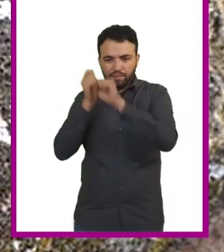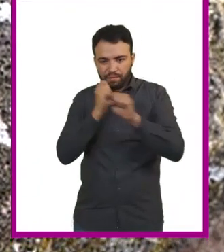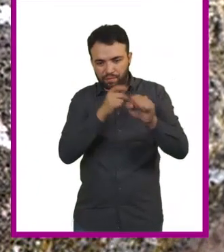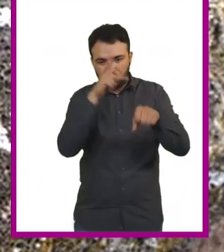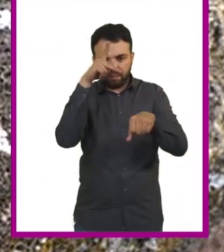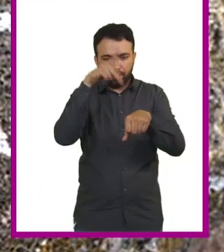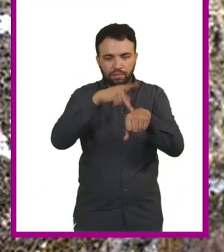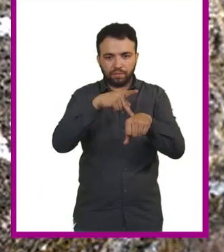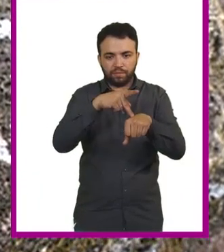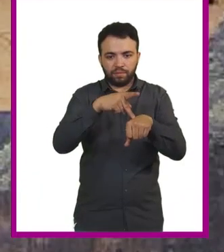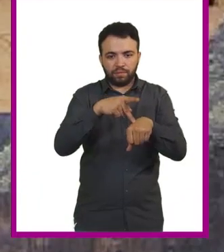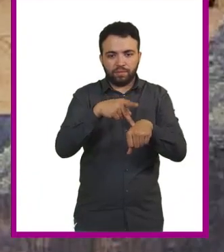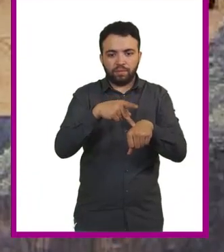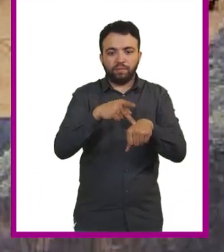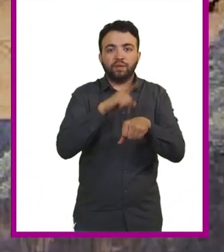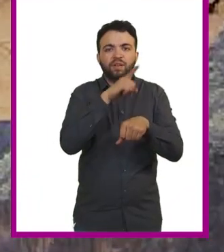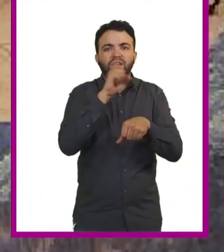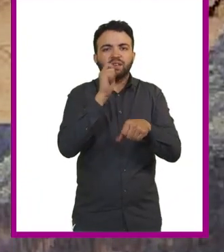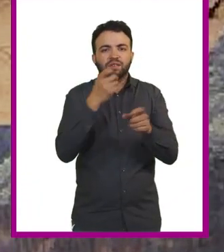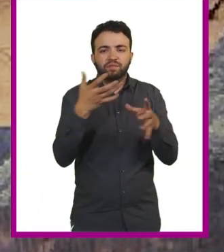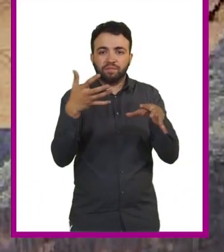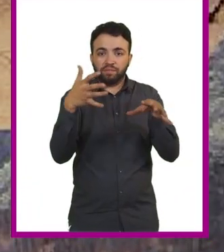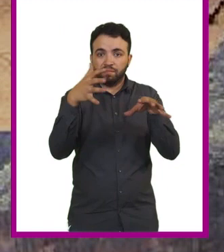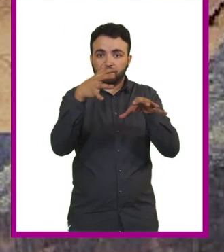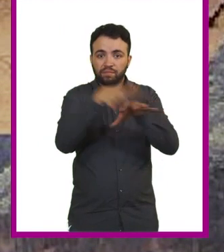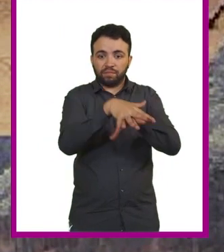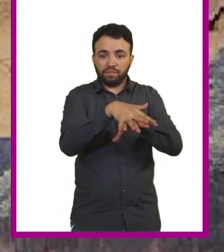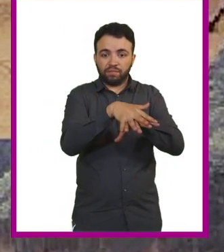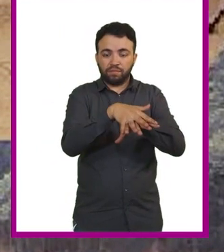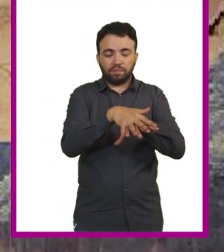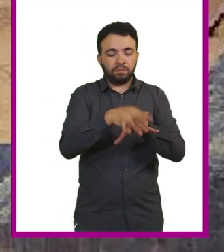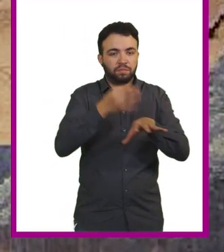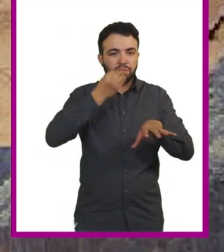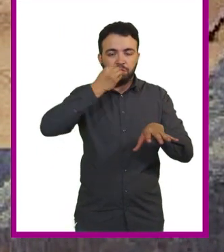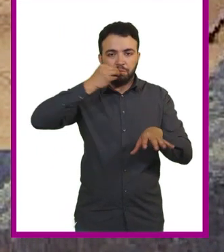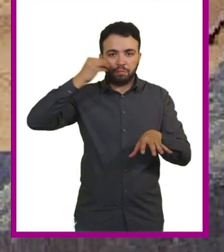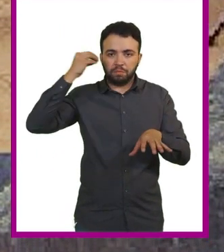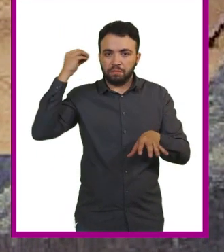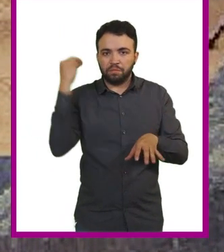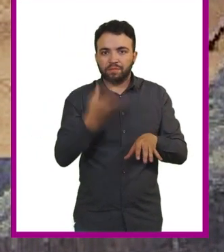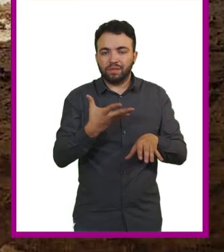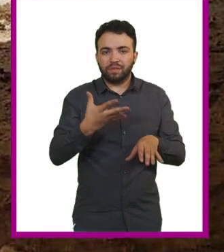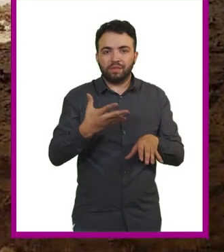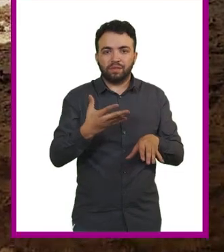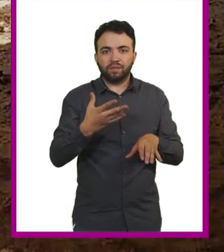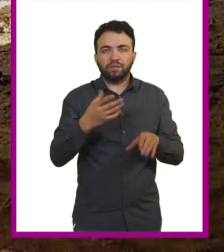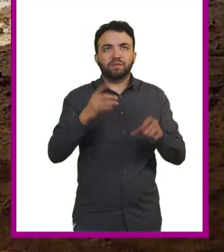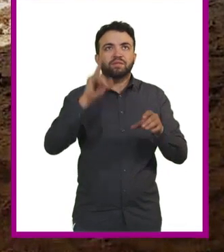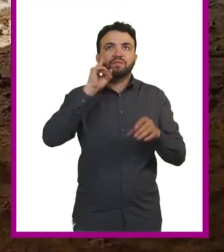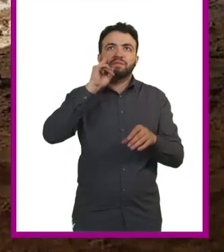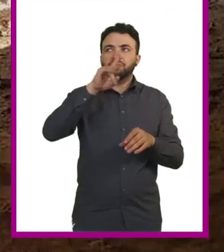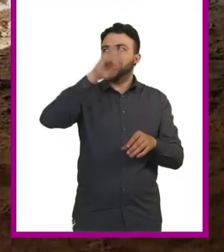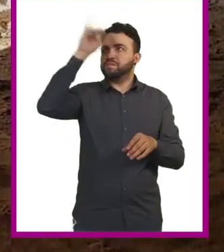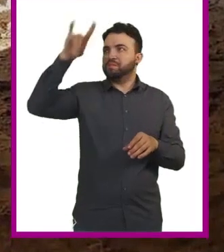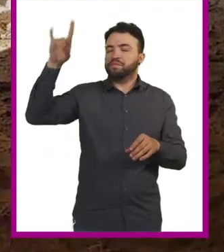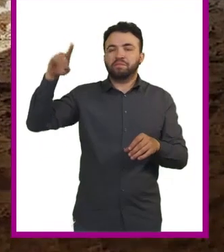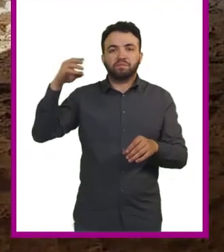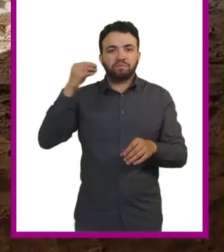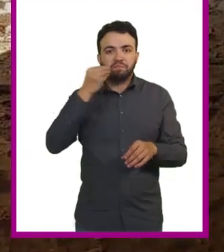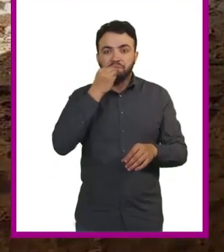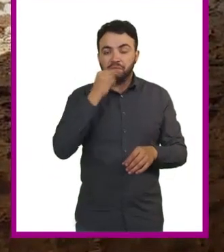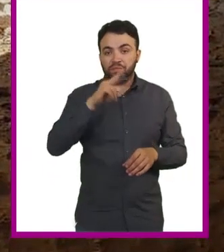integran, es una integración espectacular de un paisaje simbólico que